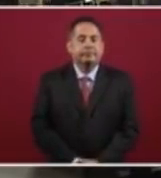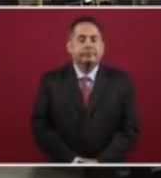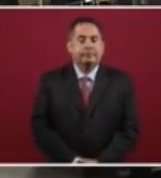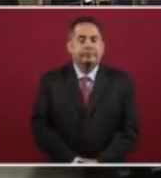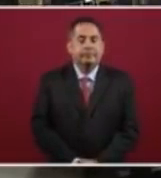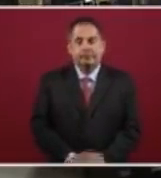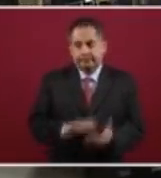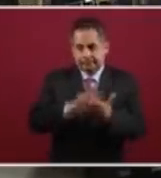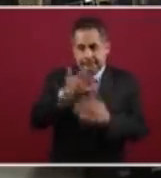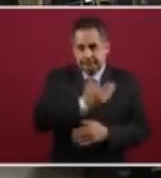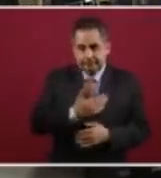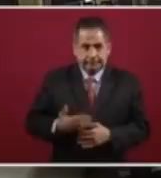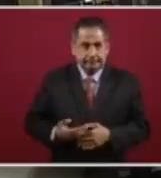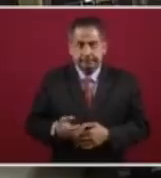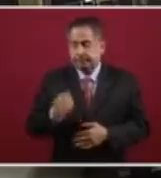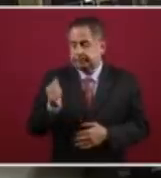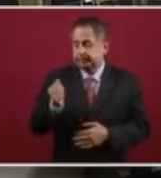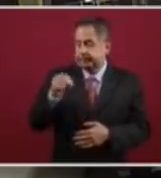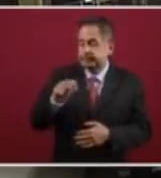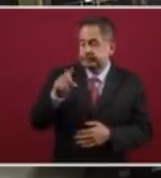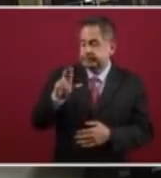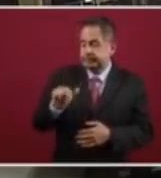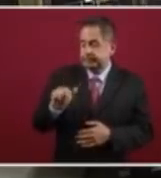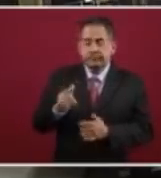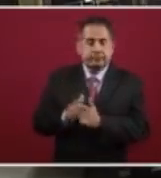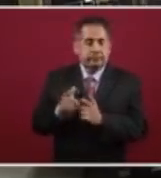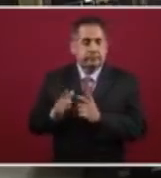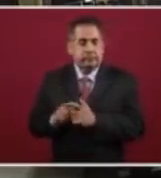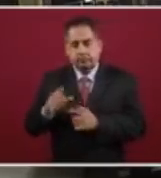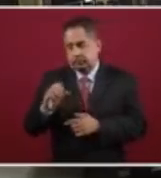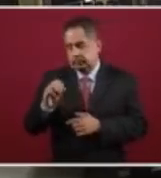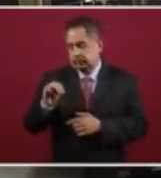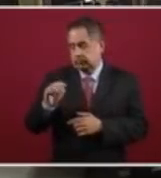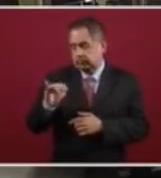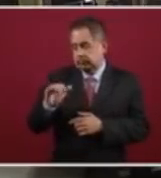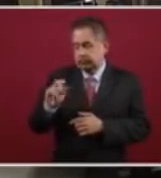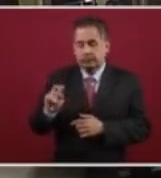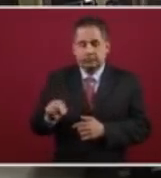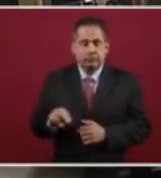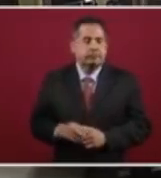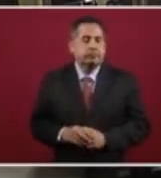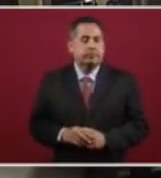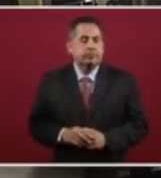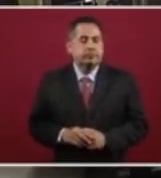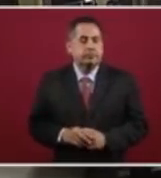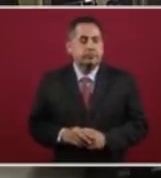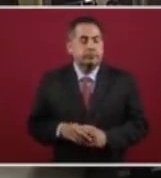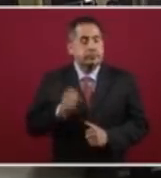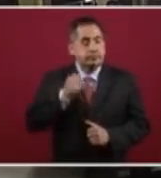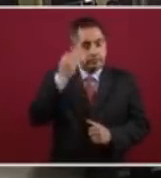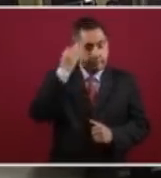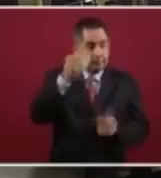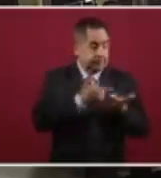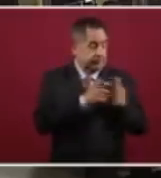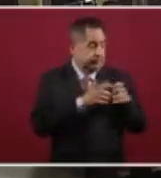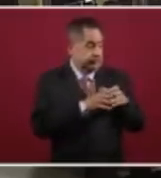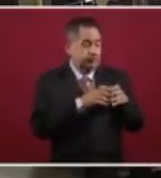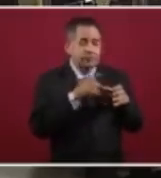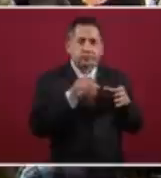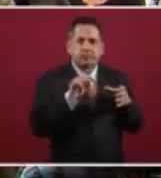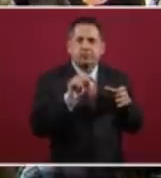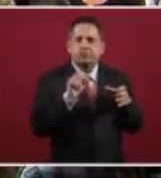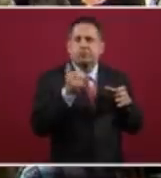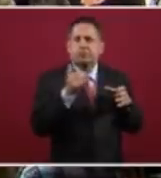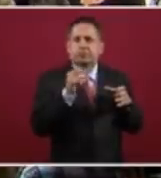Gracias, señor presidente. Sandra Aguilera, del Grupo Larsa Comunicaciones. La empresa Mexoil, herencia del periodo neoliberal y de Emilio Lozoya, fichada por